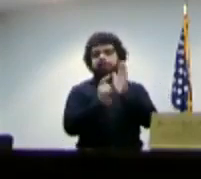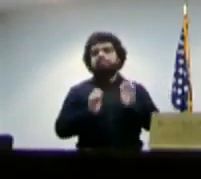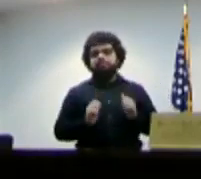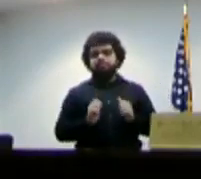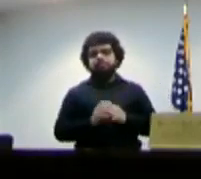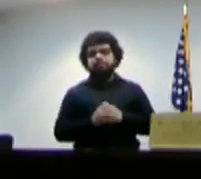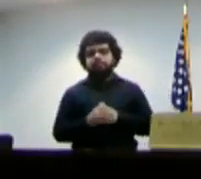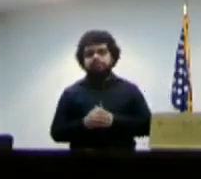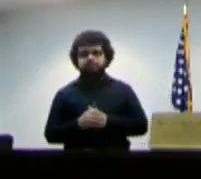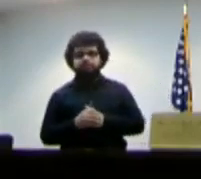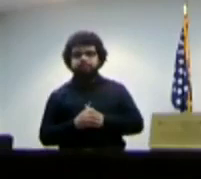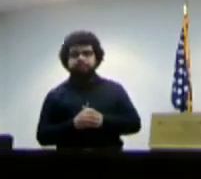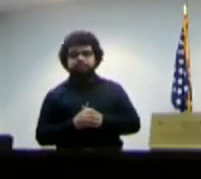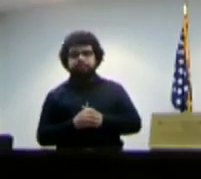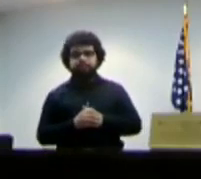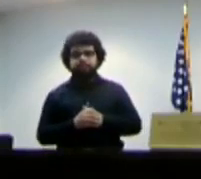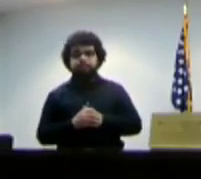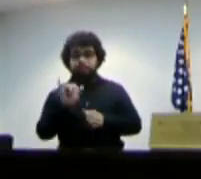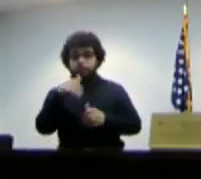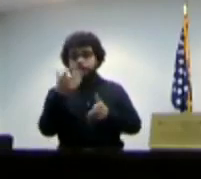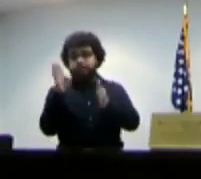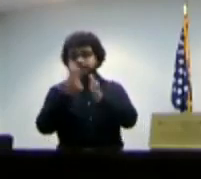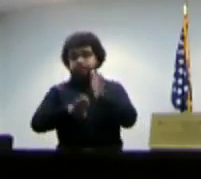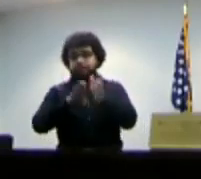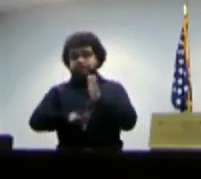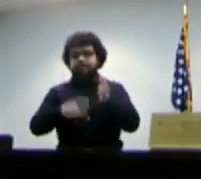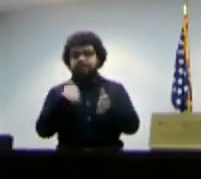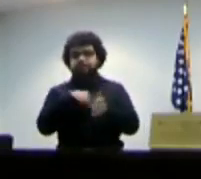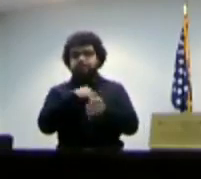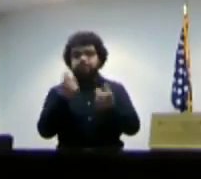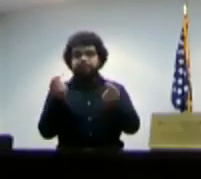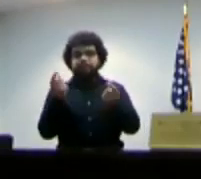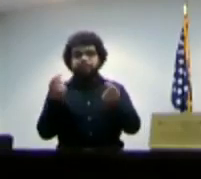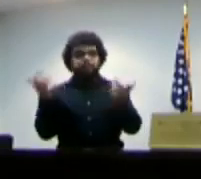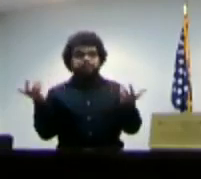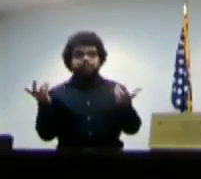unidades más baratas de nuestro sistema eléctrico, nosotros también las queremos